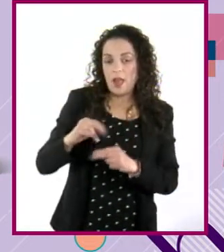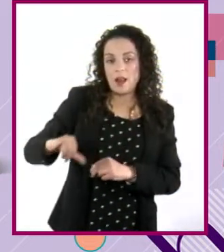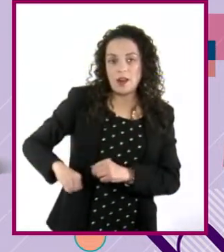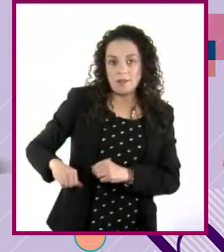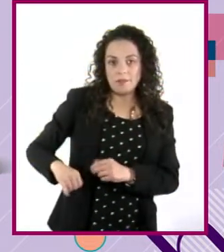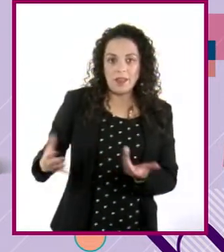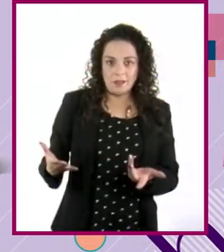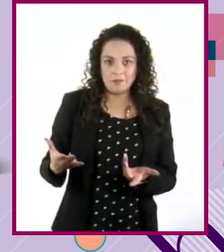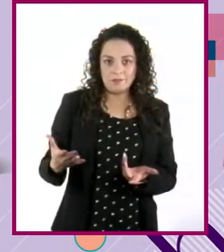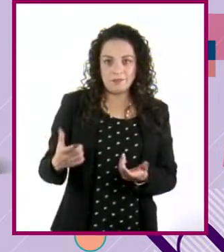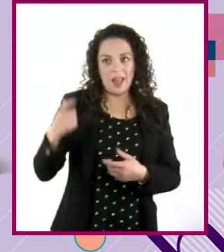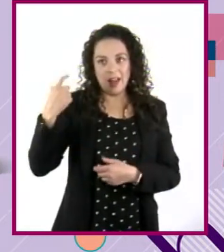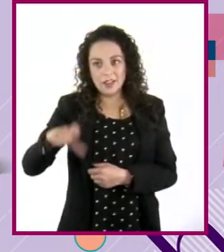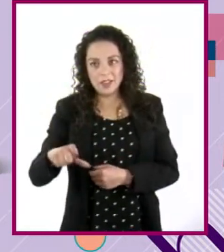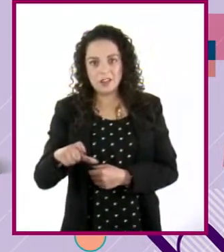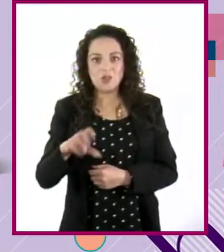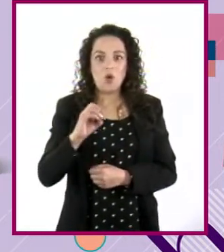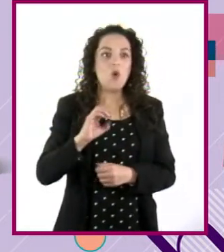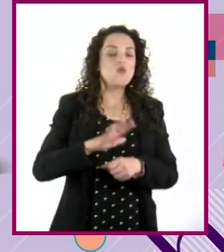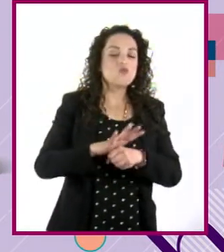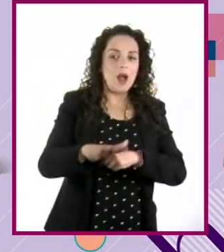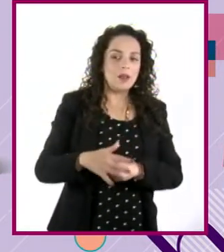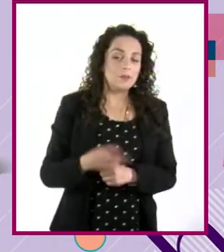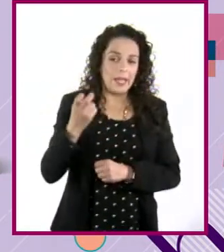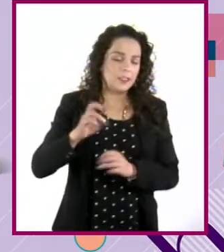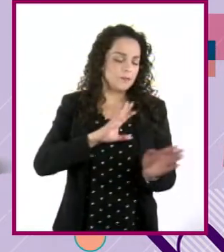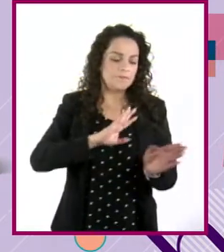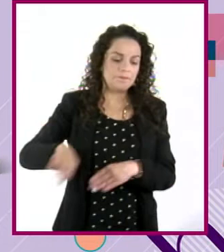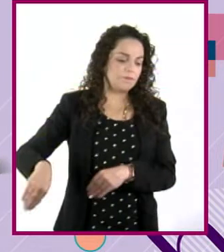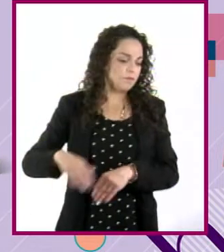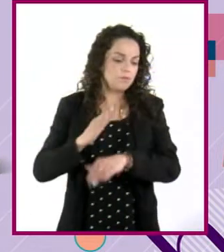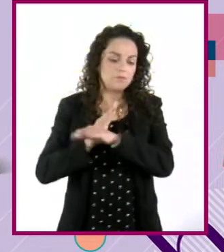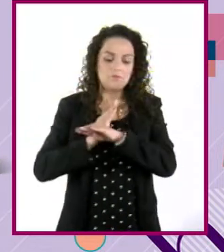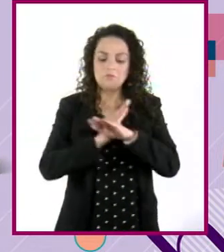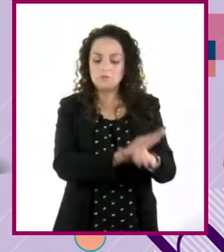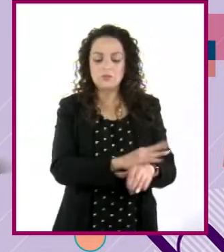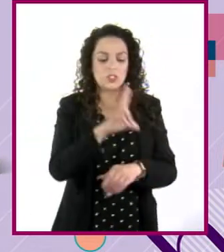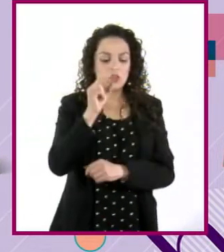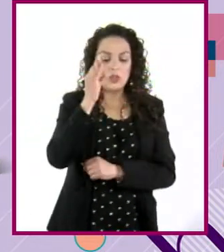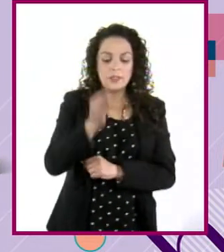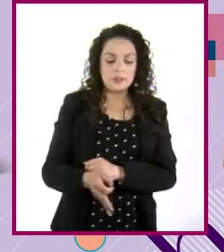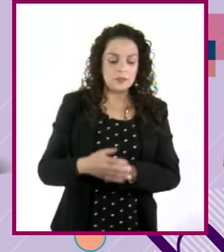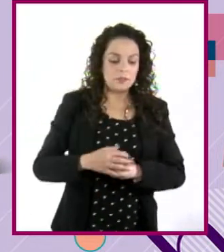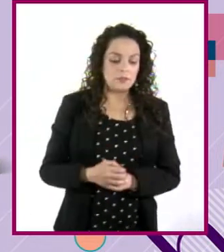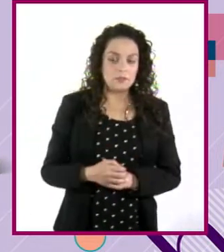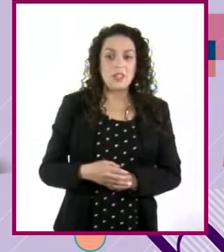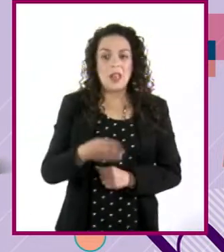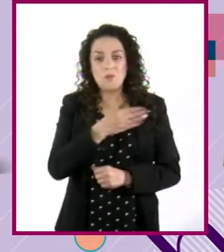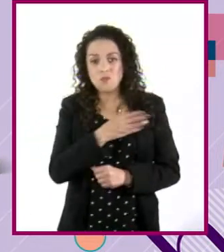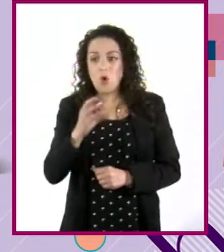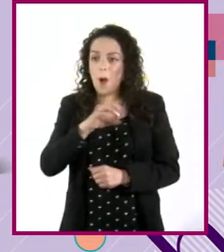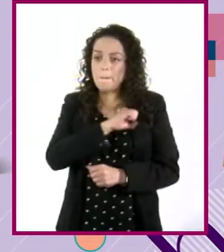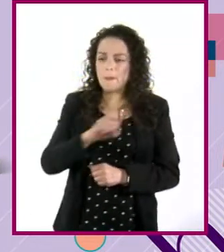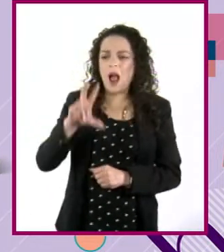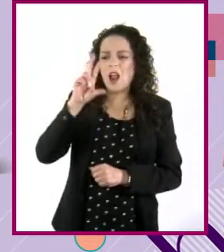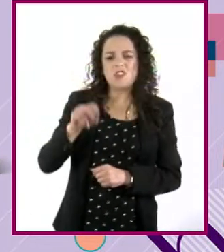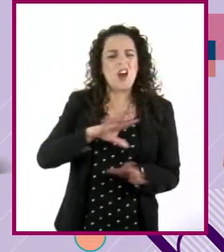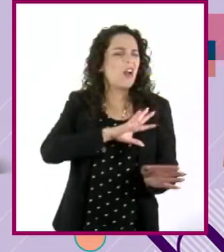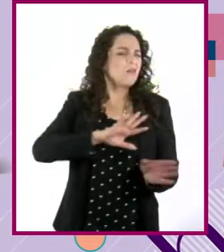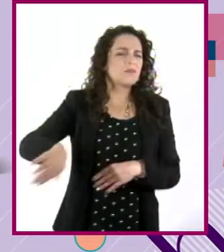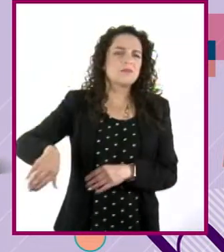Estos comportamientos simplemente se aceptaban como inevitables y no se consideraban ni buenos ni malos, por lo